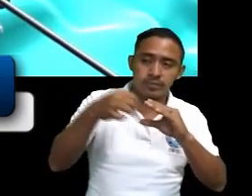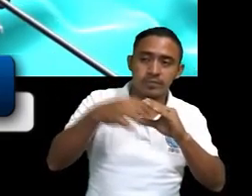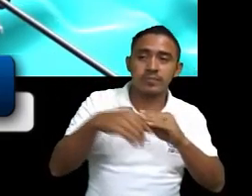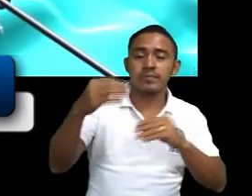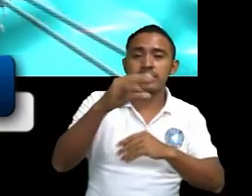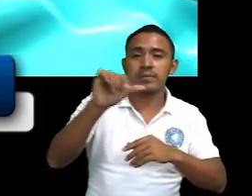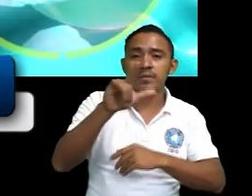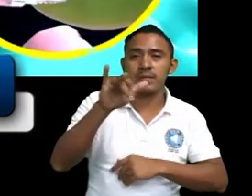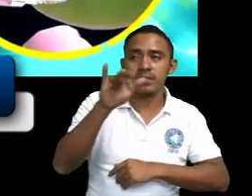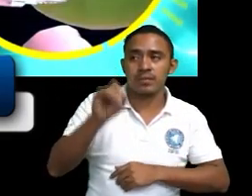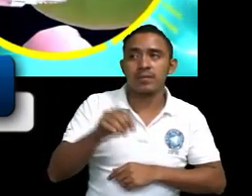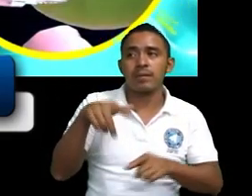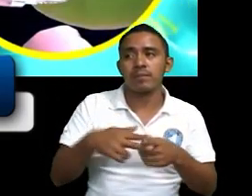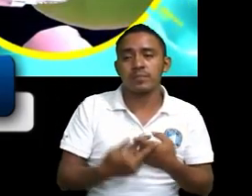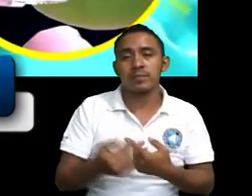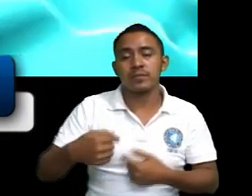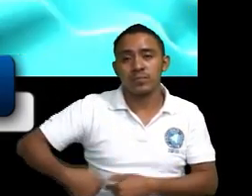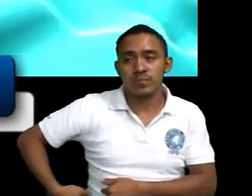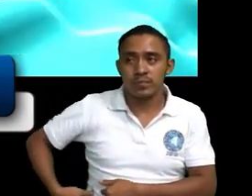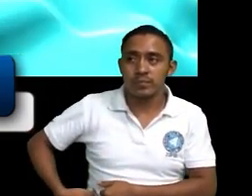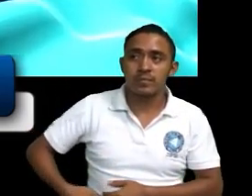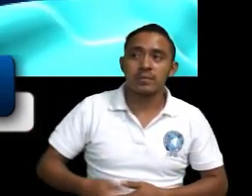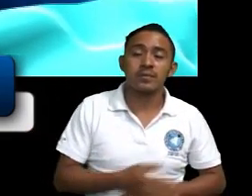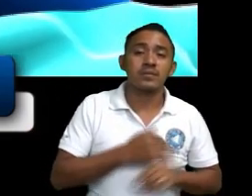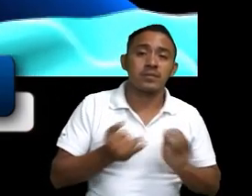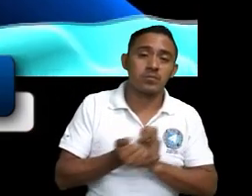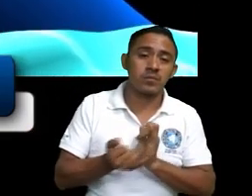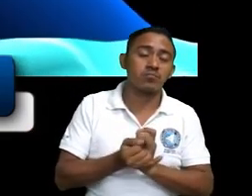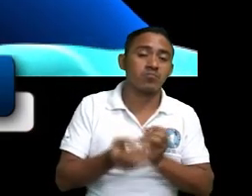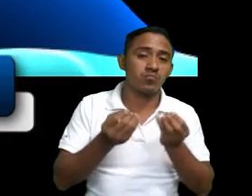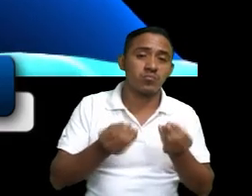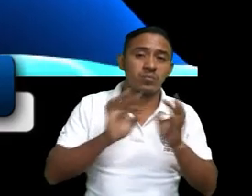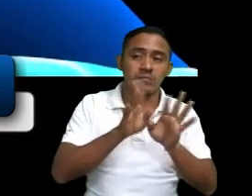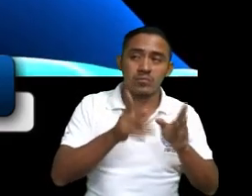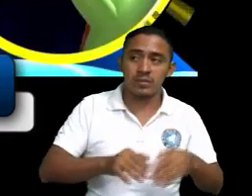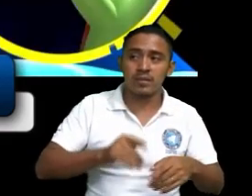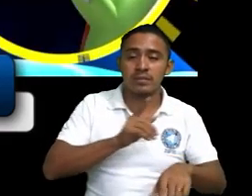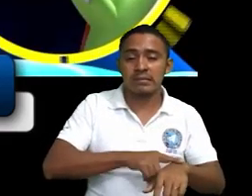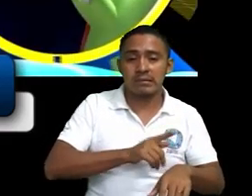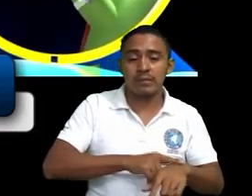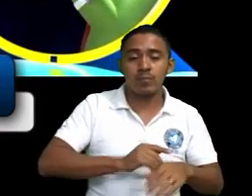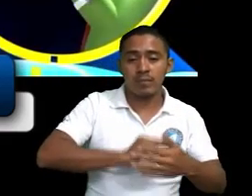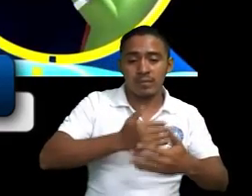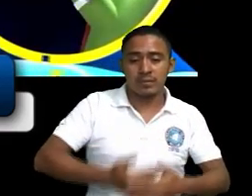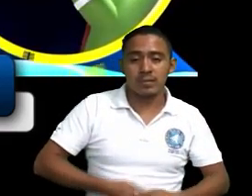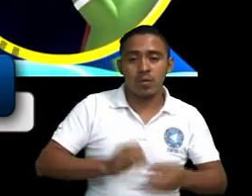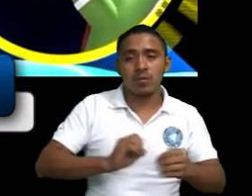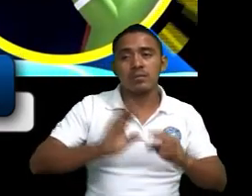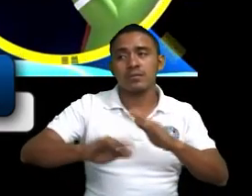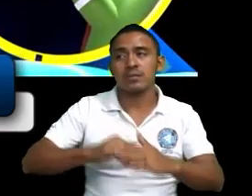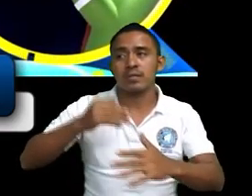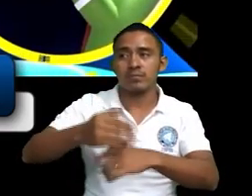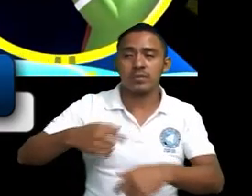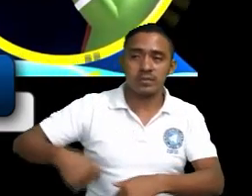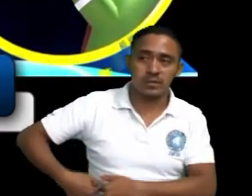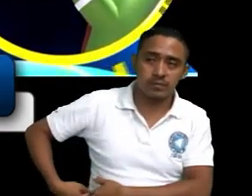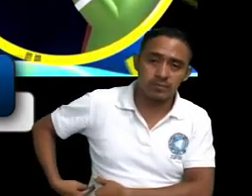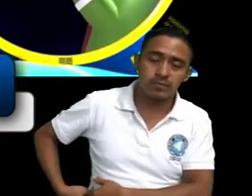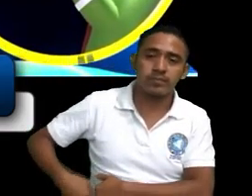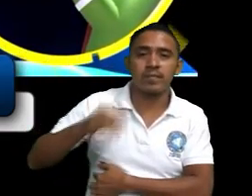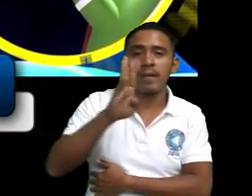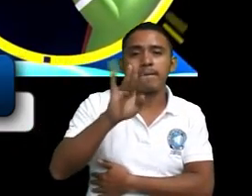formar los cálculos biliares. Por eso es que también hay muchas mujeres que durante o después del embarazo aparecen con cálculos biliares.